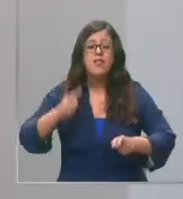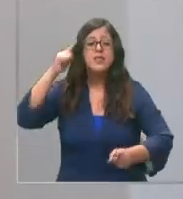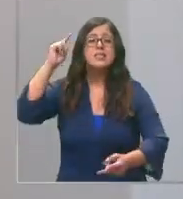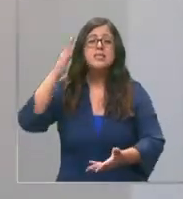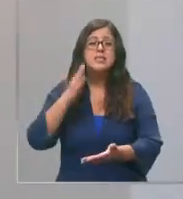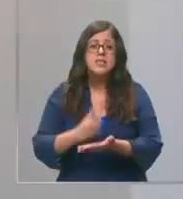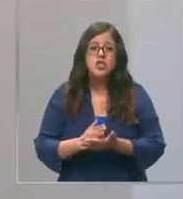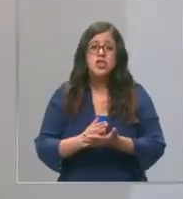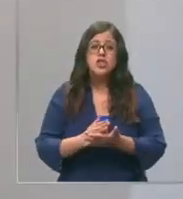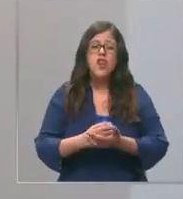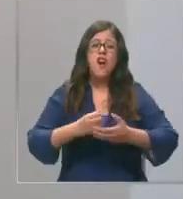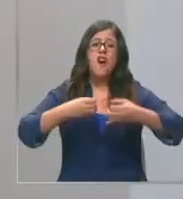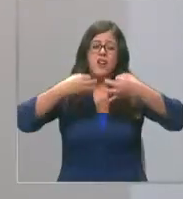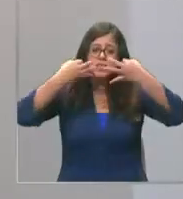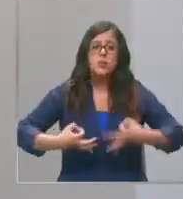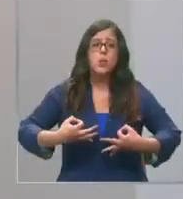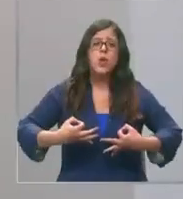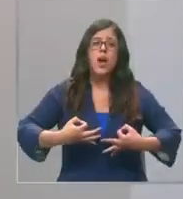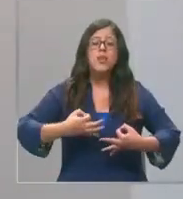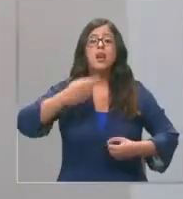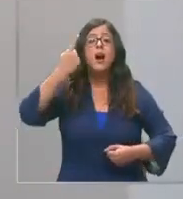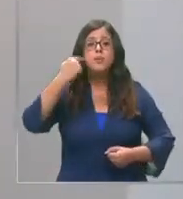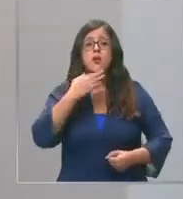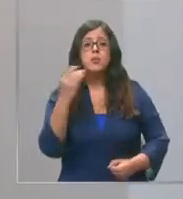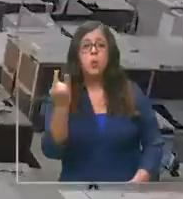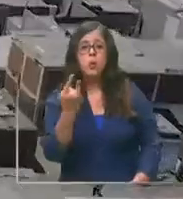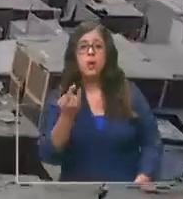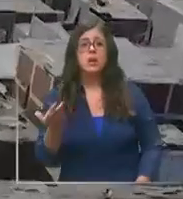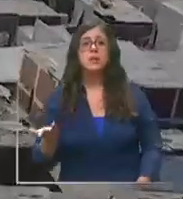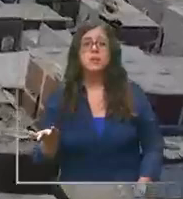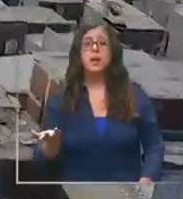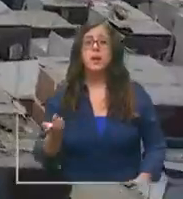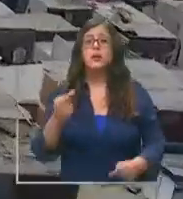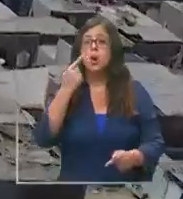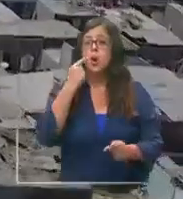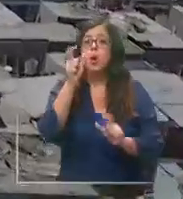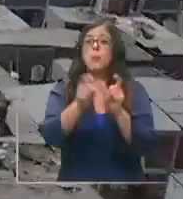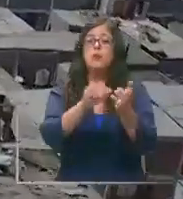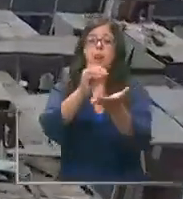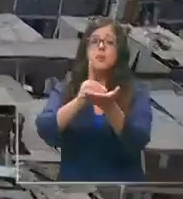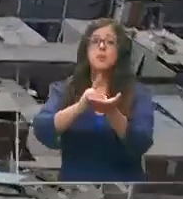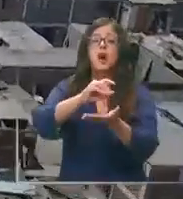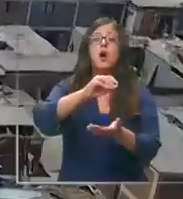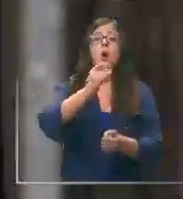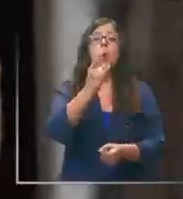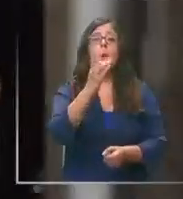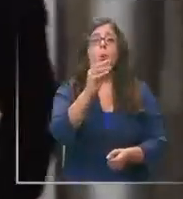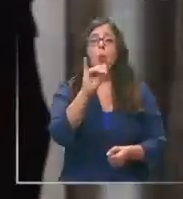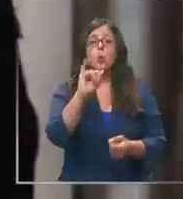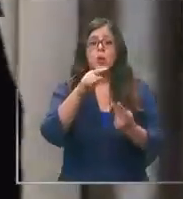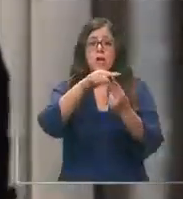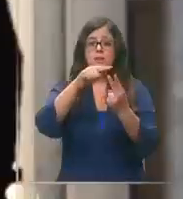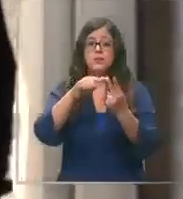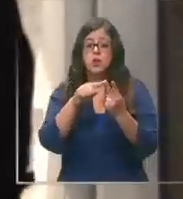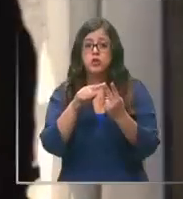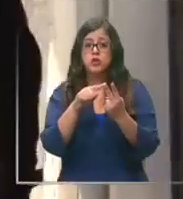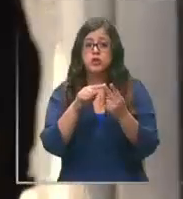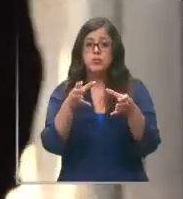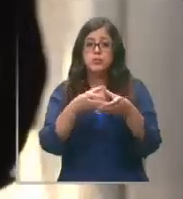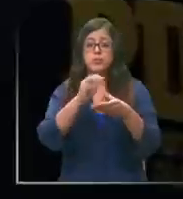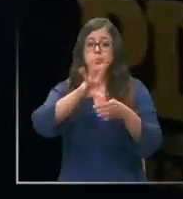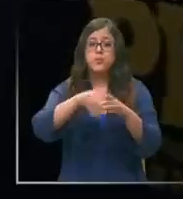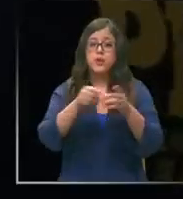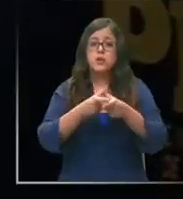decisión con firmeza pero también Con urgencia es que los diputados y Juan Manuel fuenzalida y Renzo trizotti